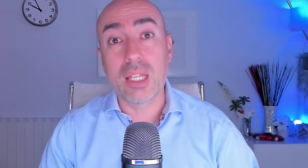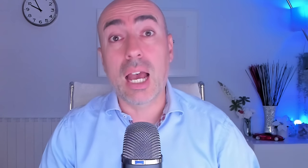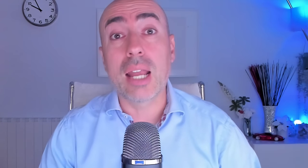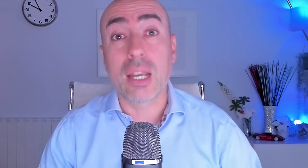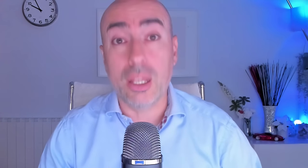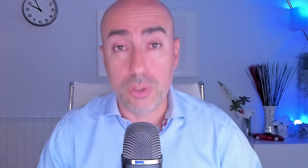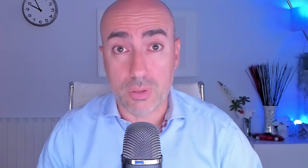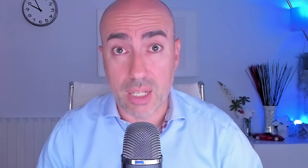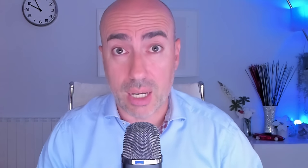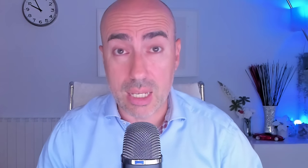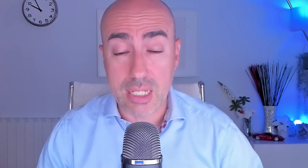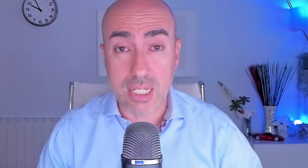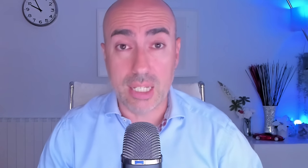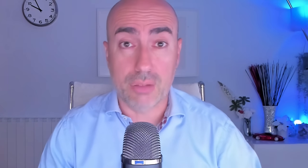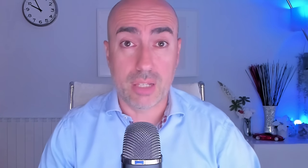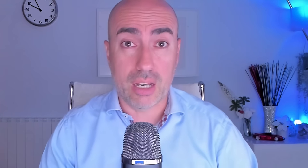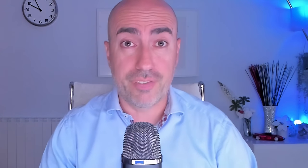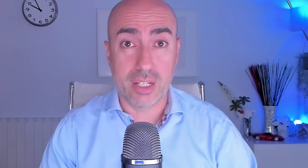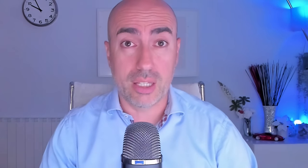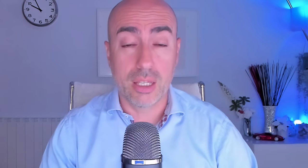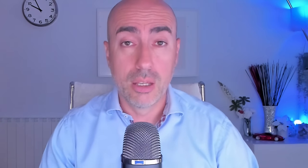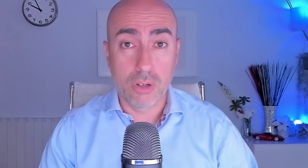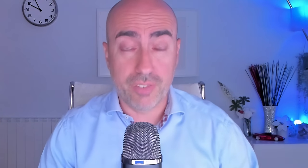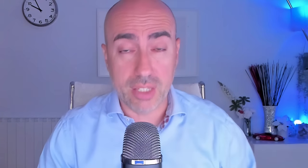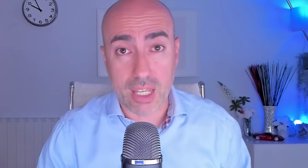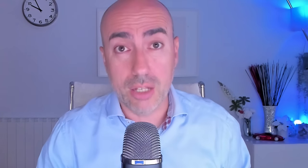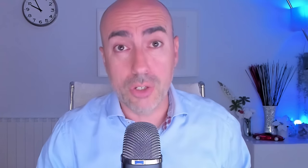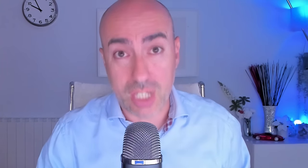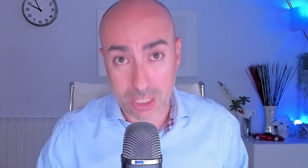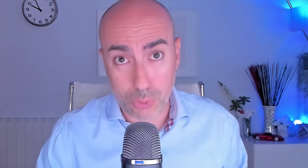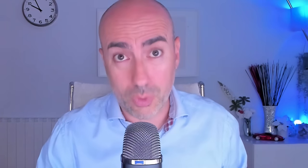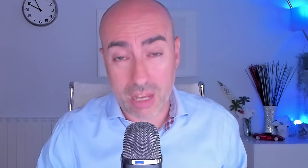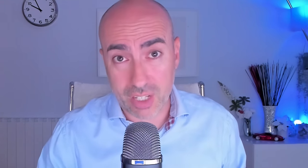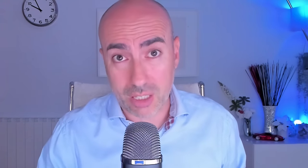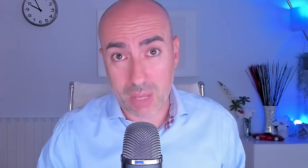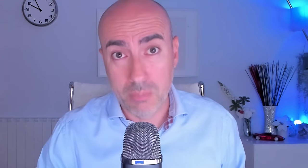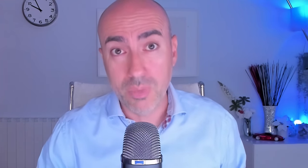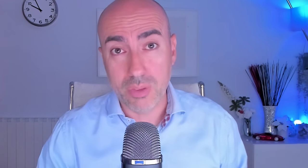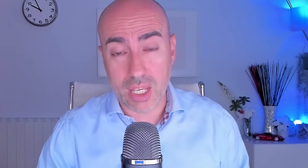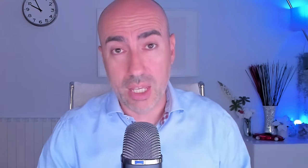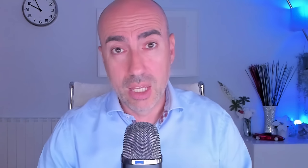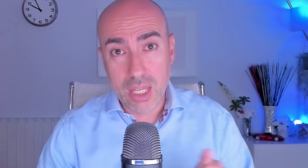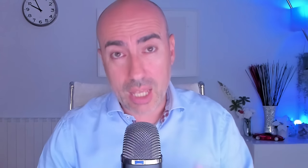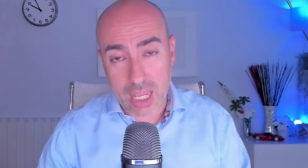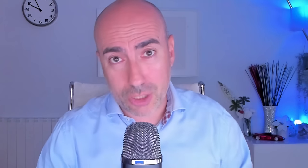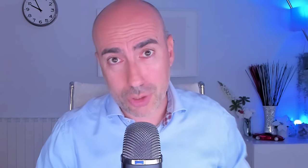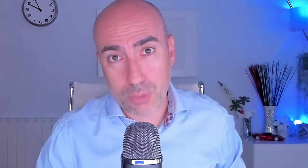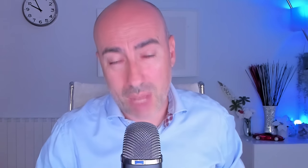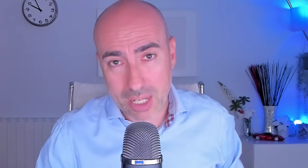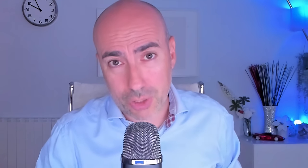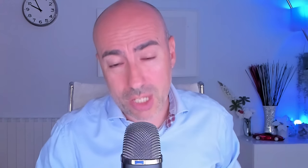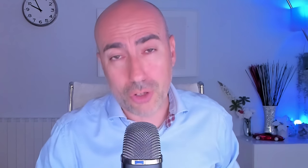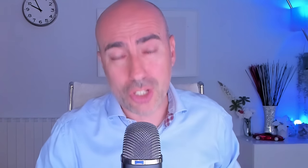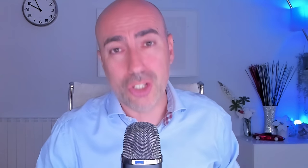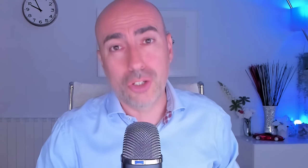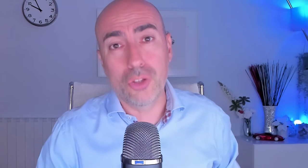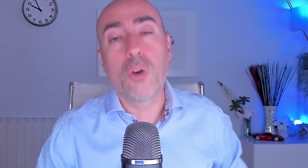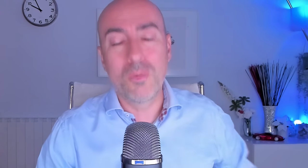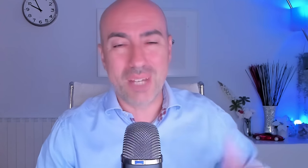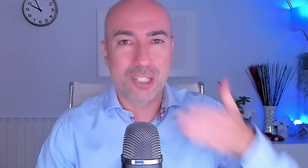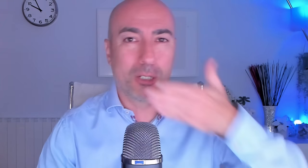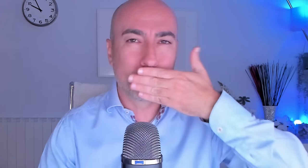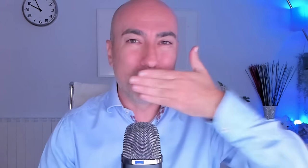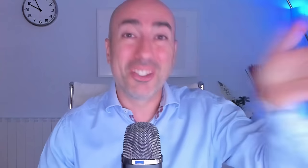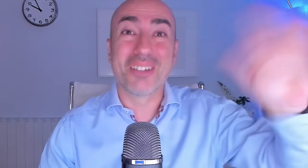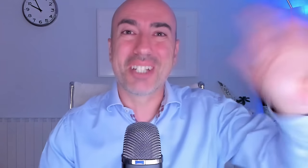eventualmente a reconocerlas y hacerle frente con el fin de que no seas tú la víctima de estos malhechores con esto es